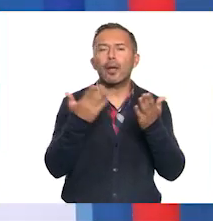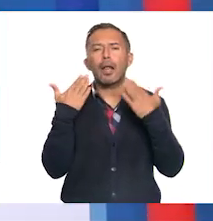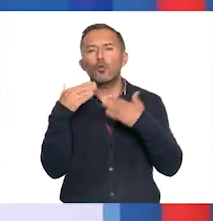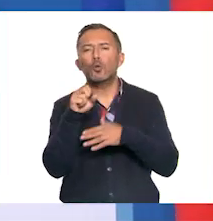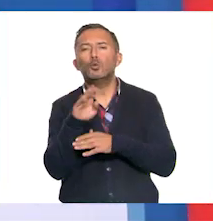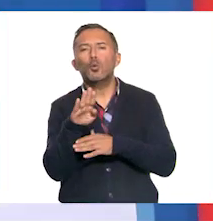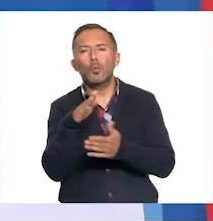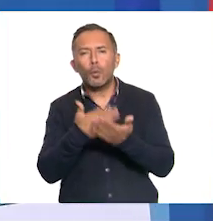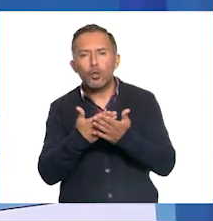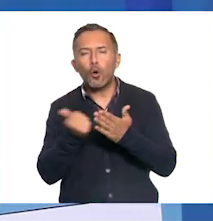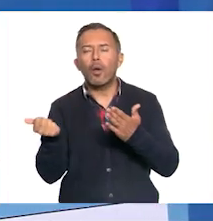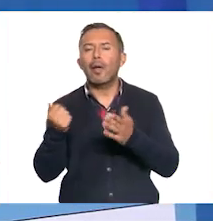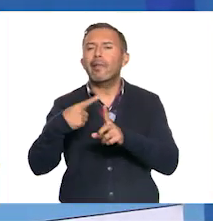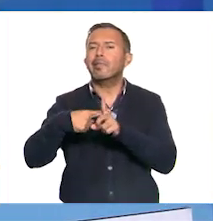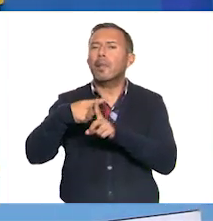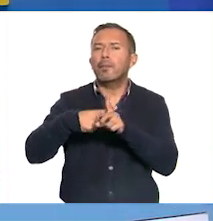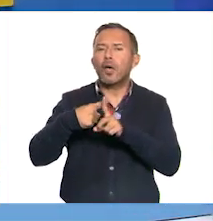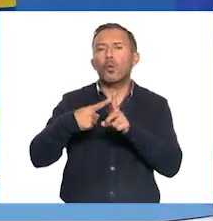templado húmedo,